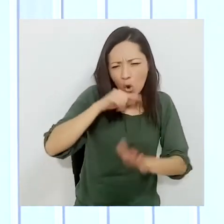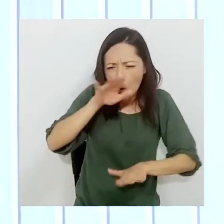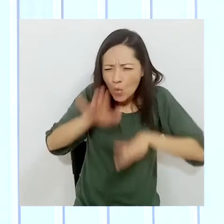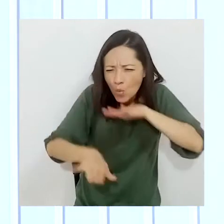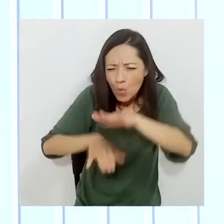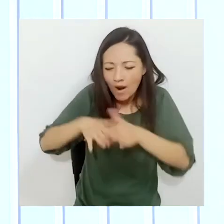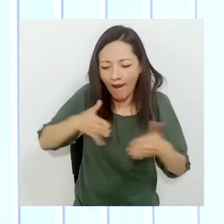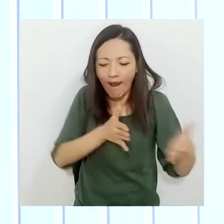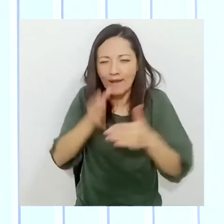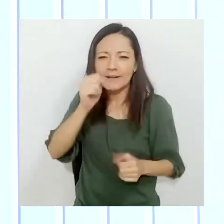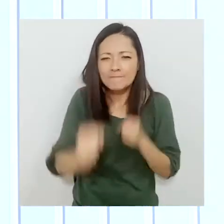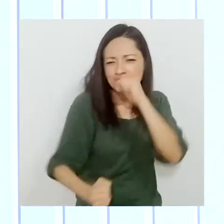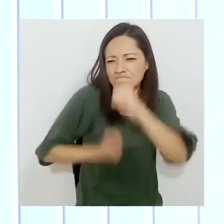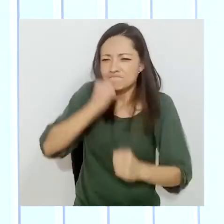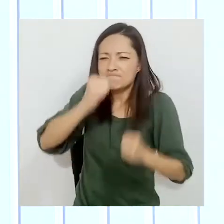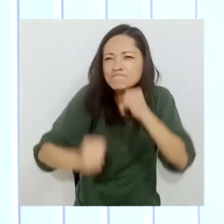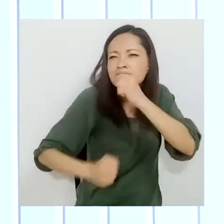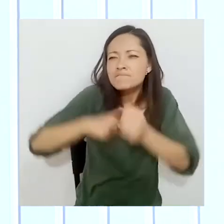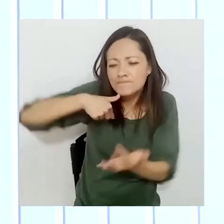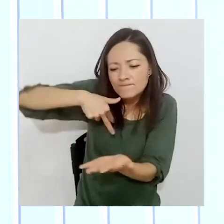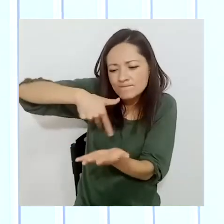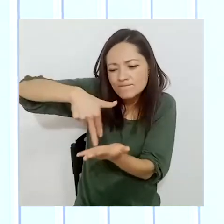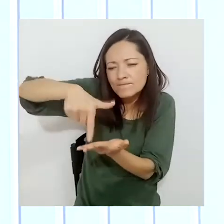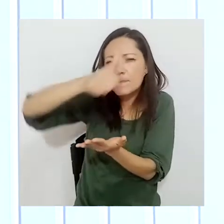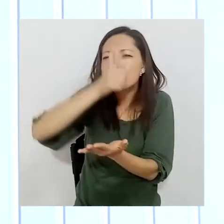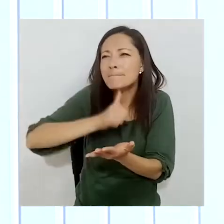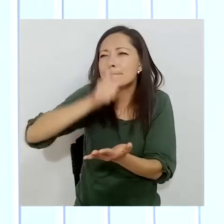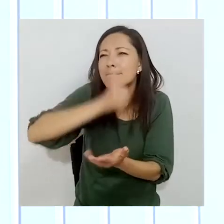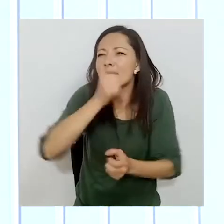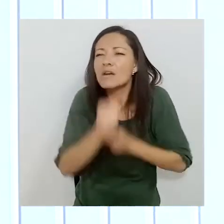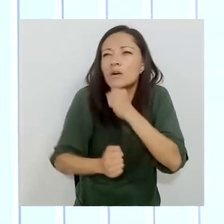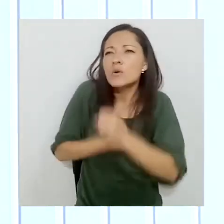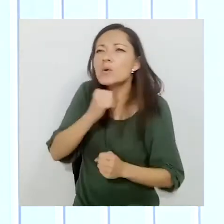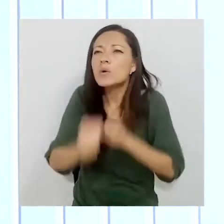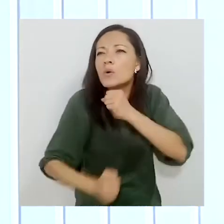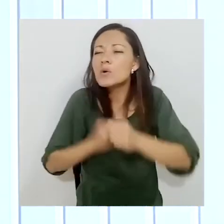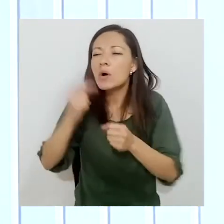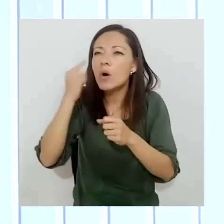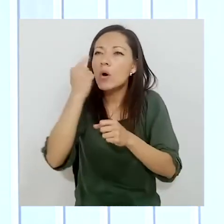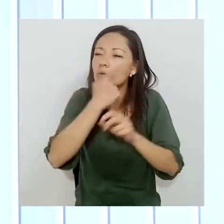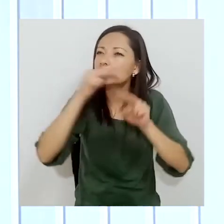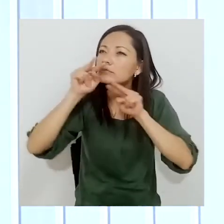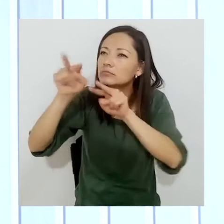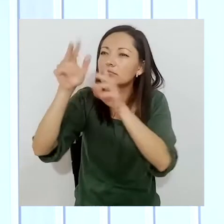Jesús. Corro con paciencia, pareciera una contradicción.